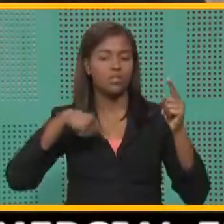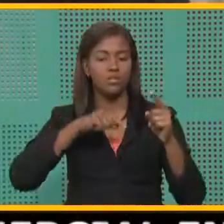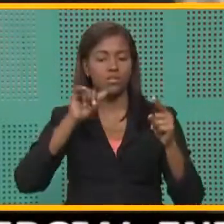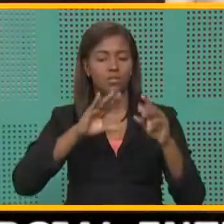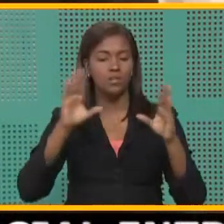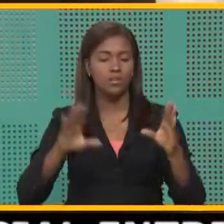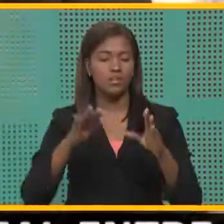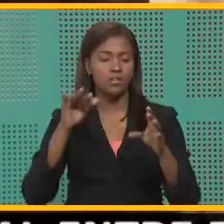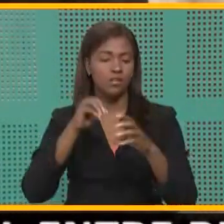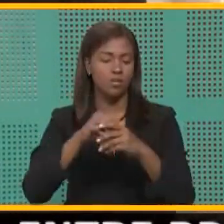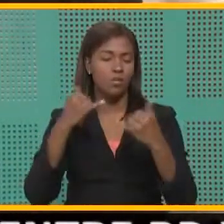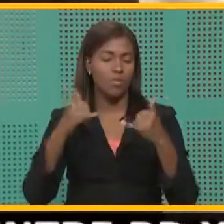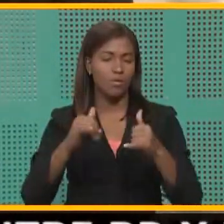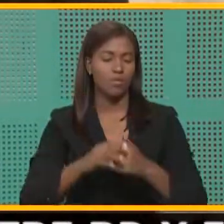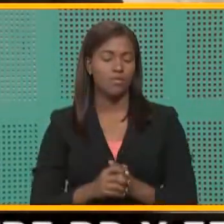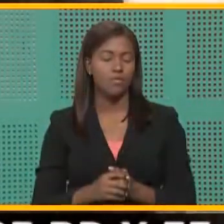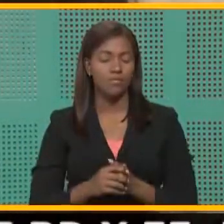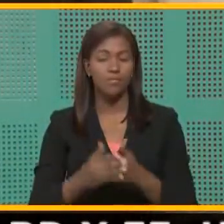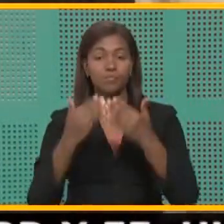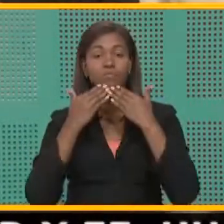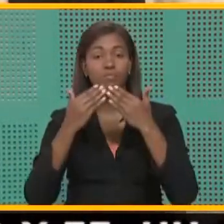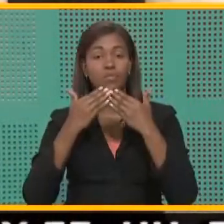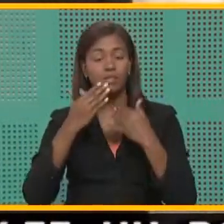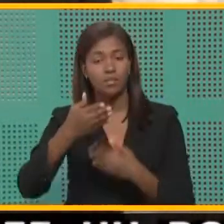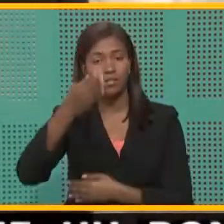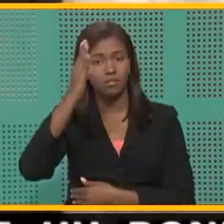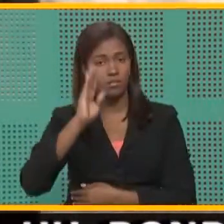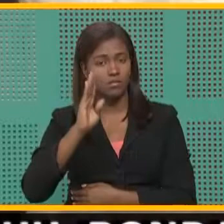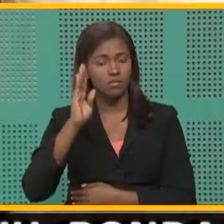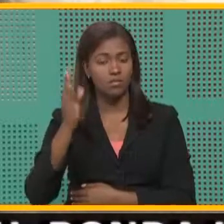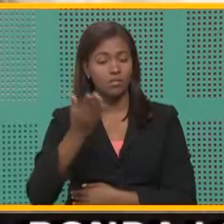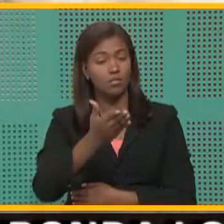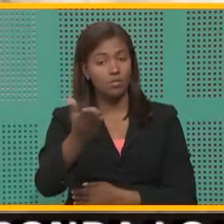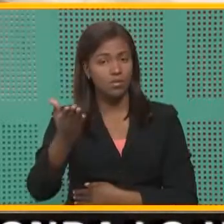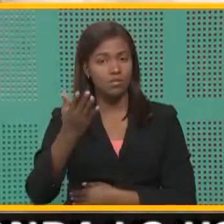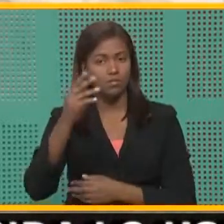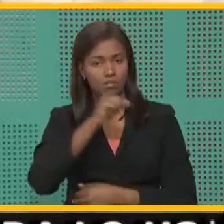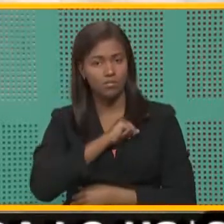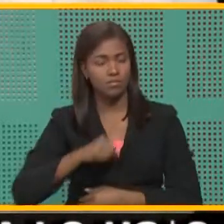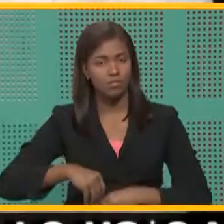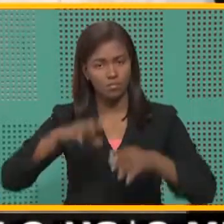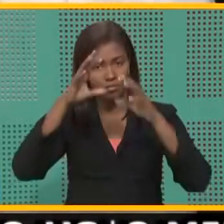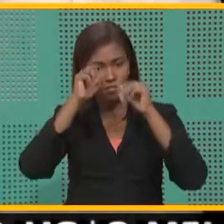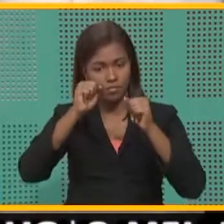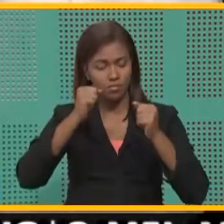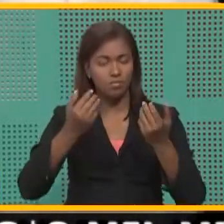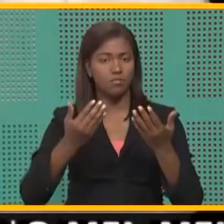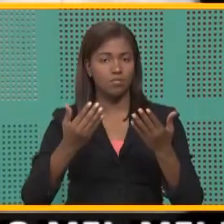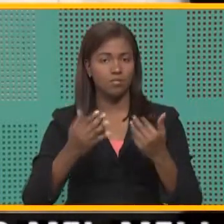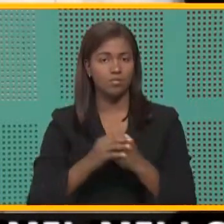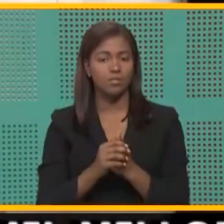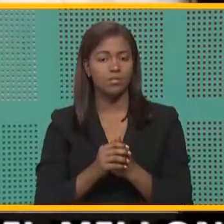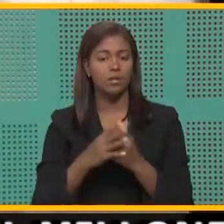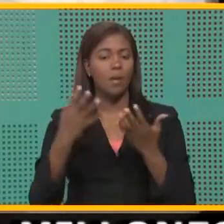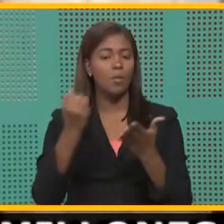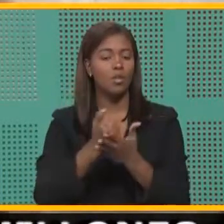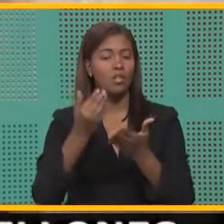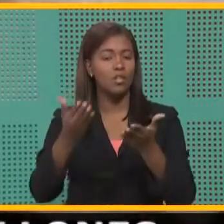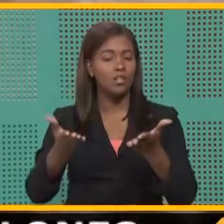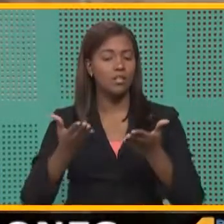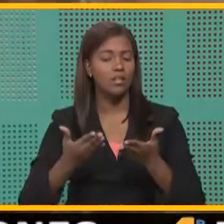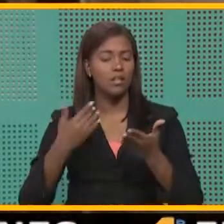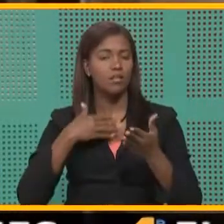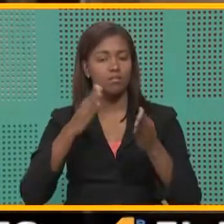en el campeonato. Agradecemos a Dios, a usted, señor presidente, a la Lidón, la oportunidad de